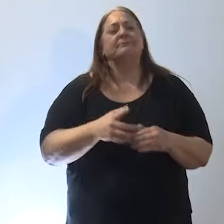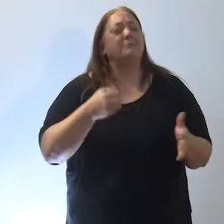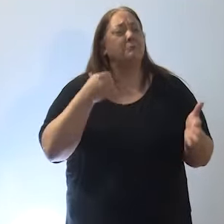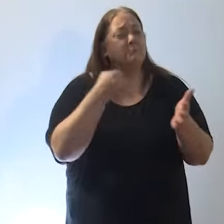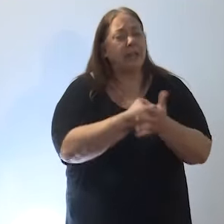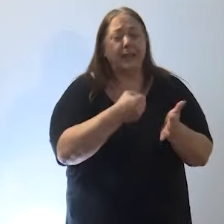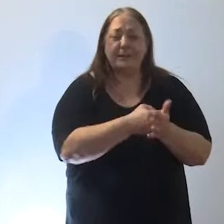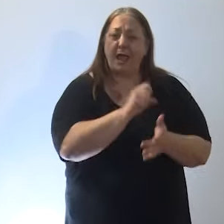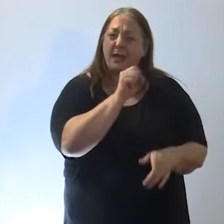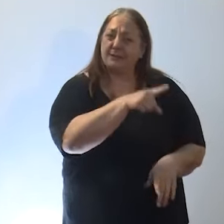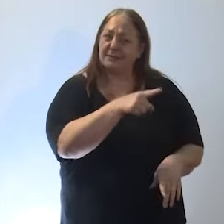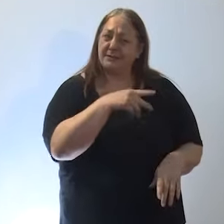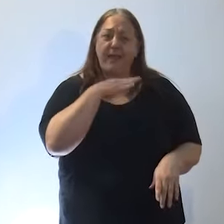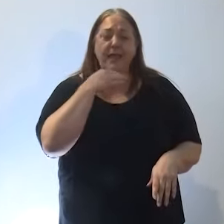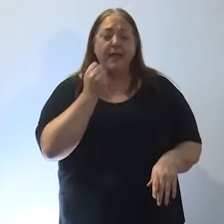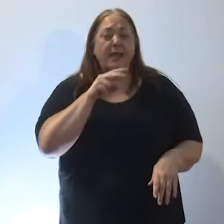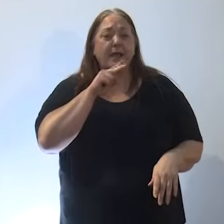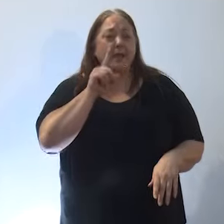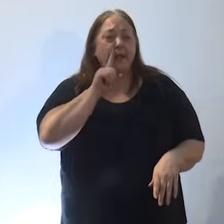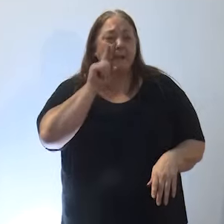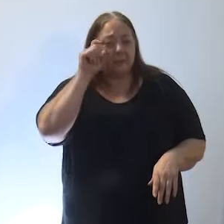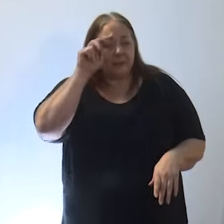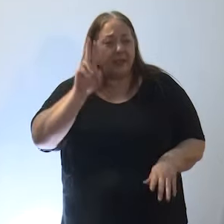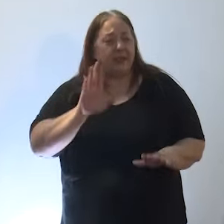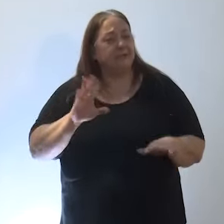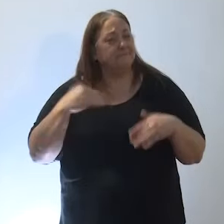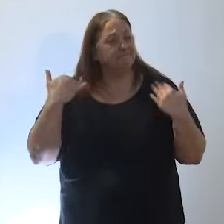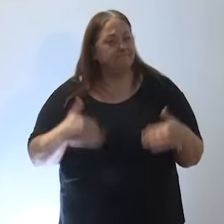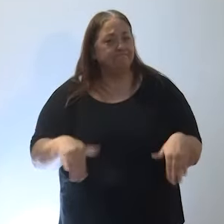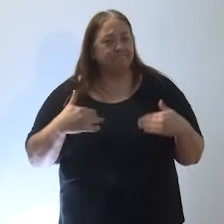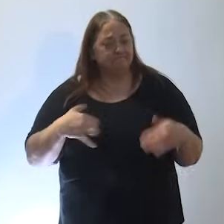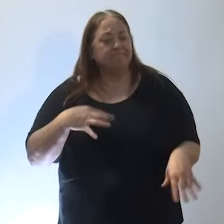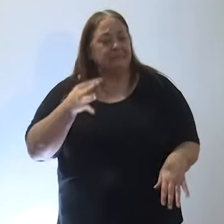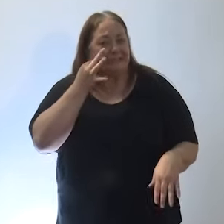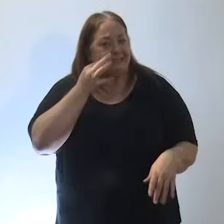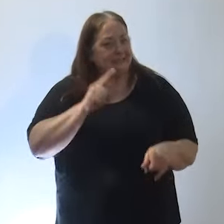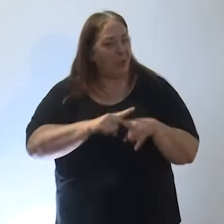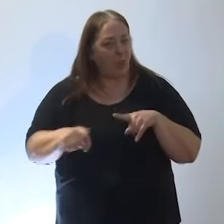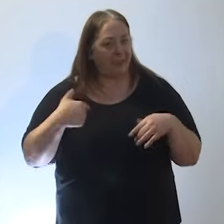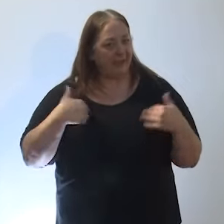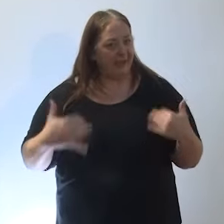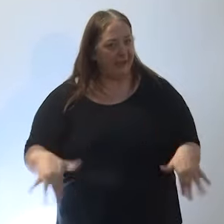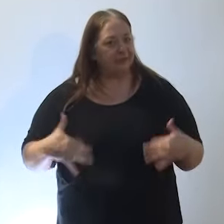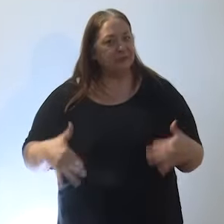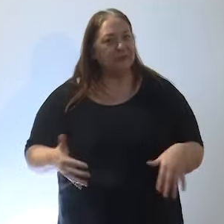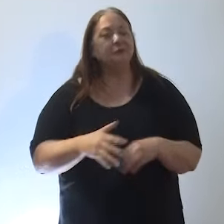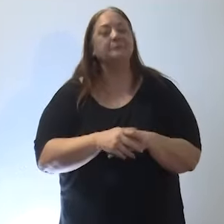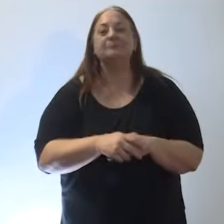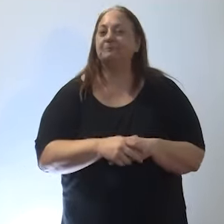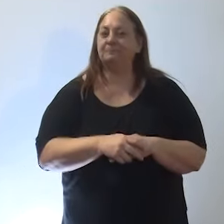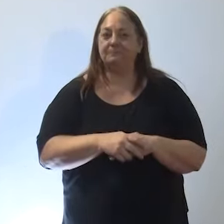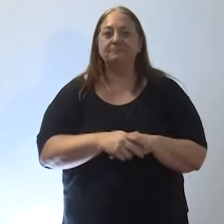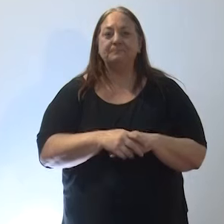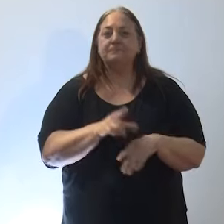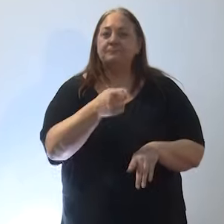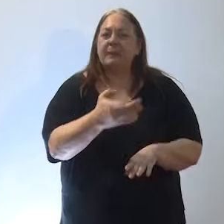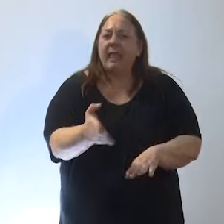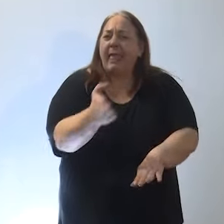que este tipo de presentaciones Yo Soy Testigo directo las ha hecho antes de las